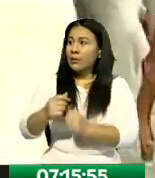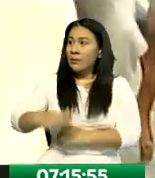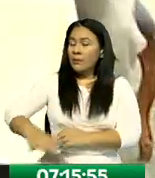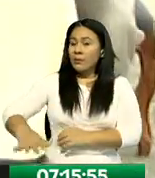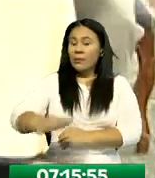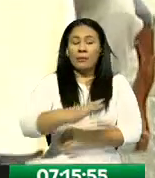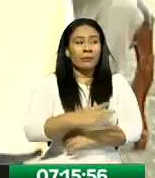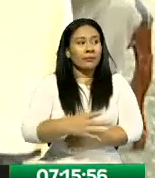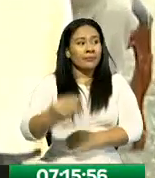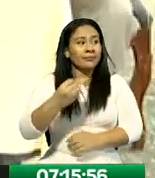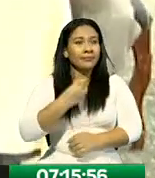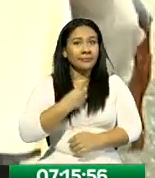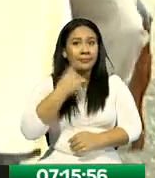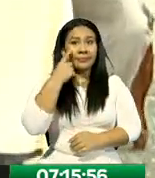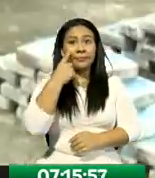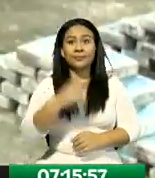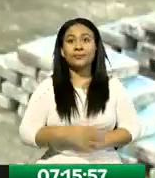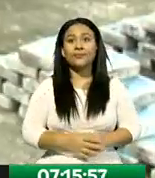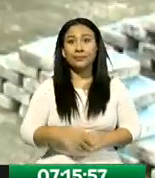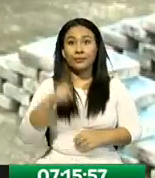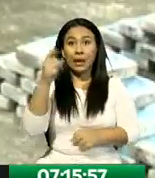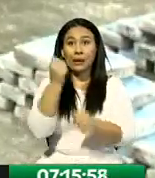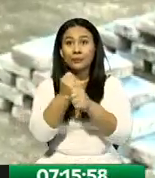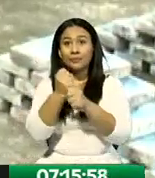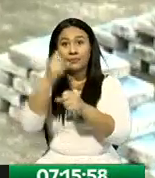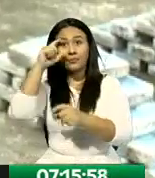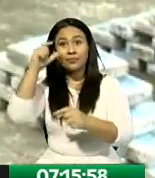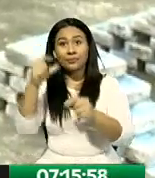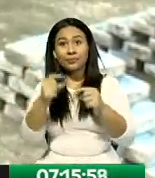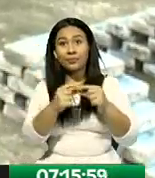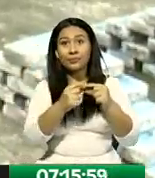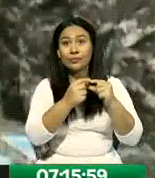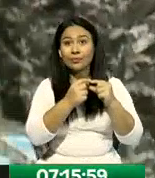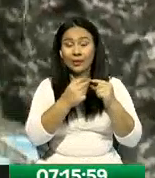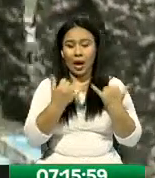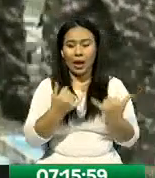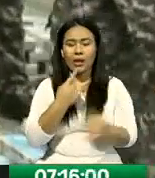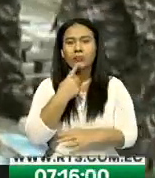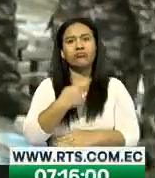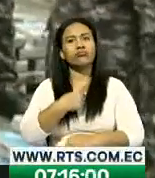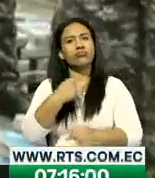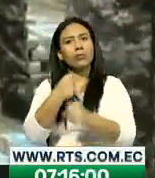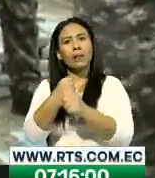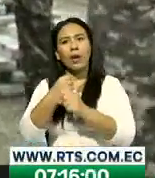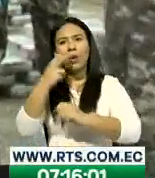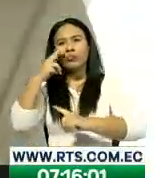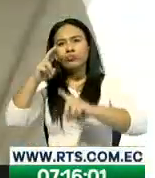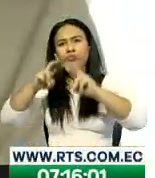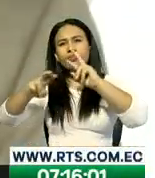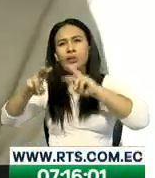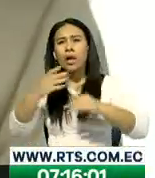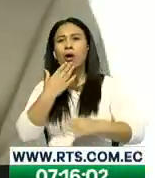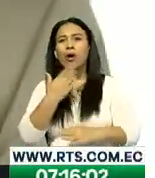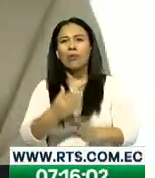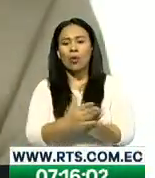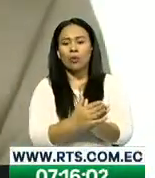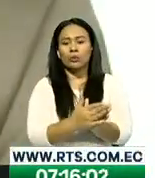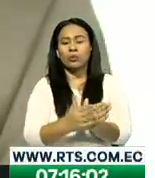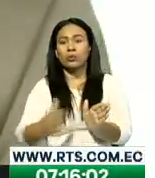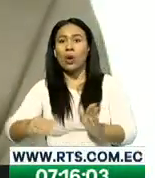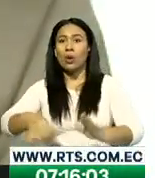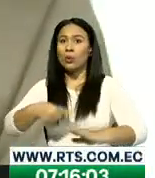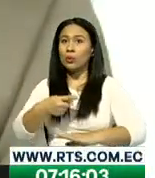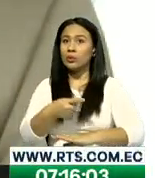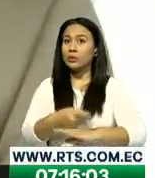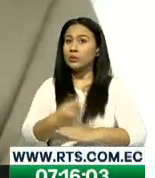Estado. En este sentido, la Fiscalía afirmó que estarían programando para estos presuntos sospechosos las respectivas audiencias de flagrancia. Y de manera inmediata, con la